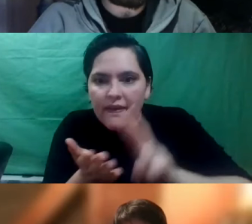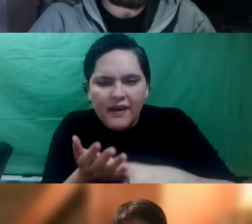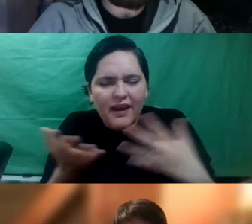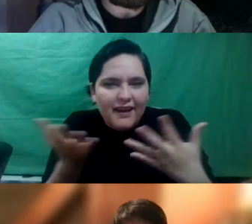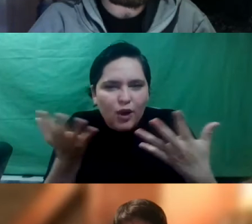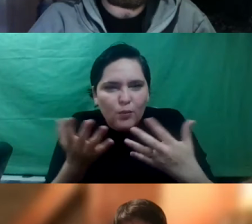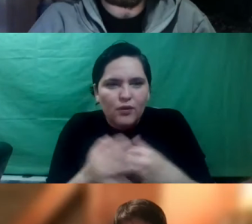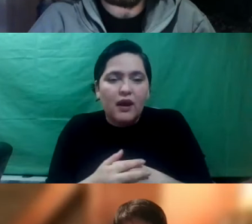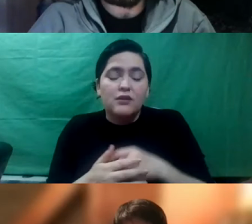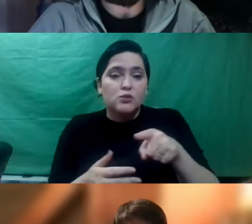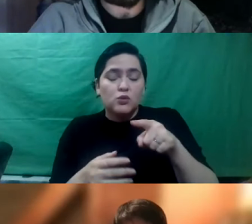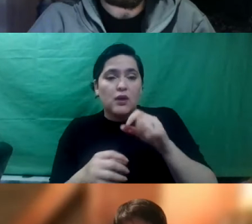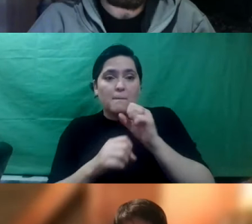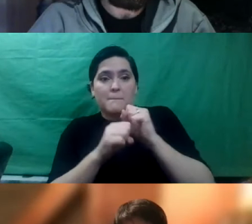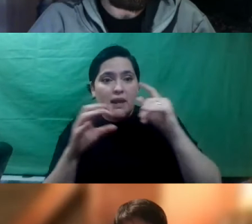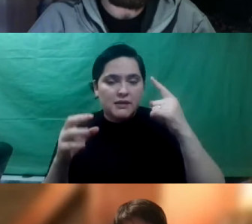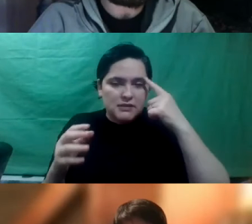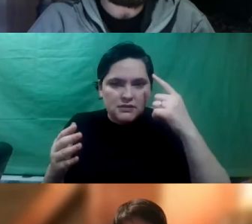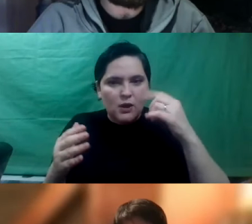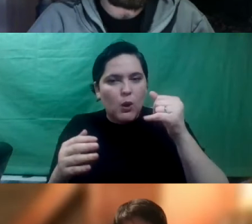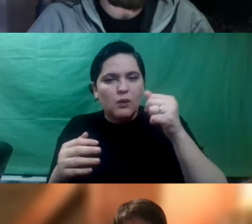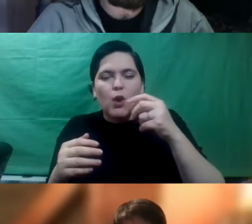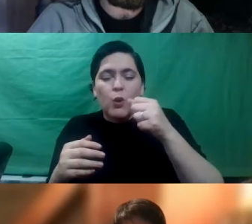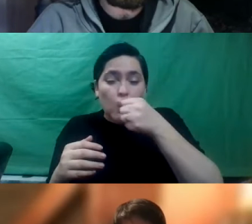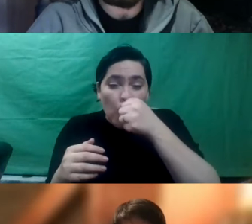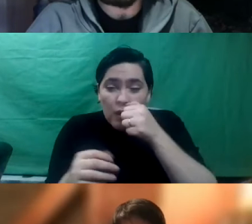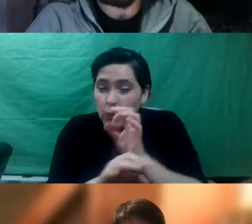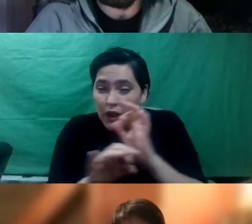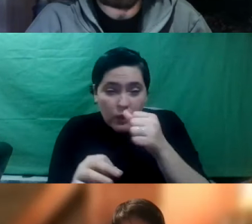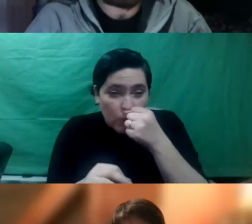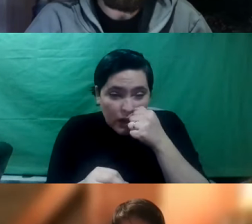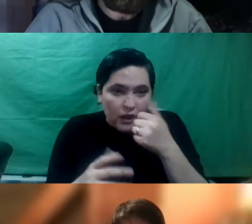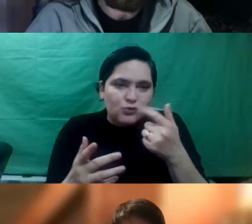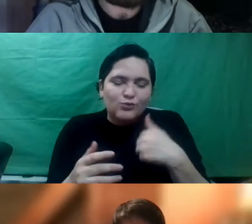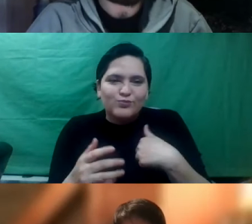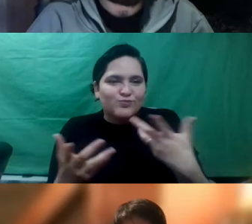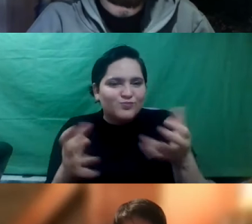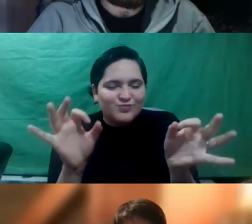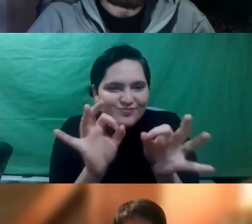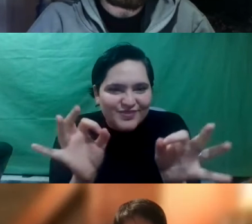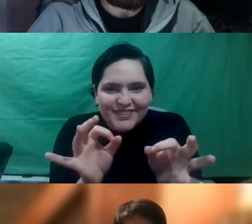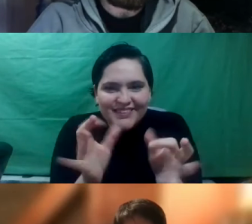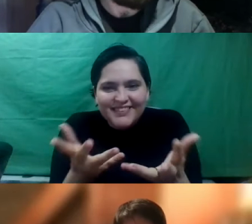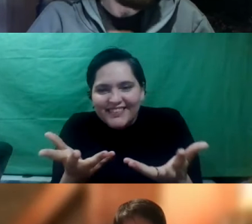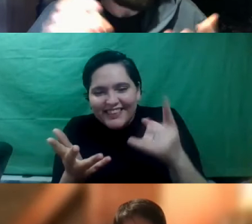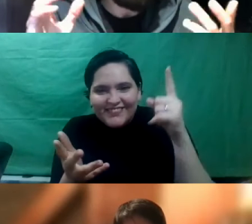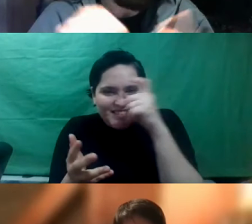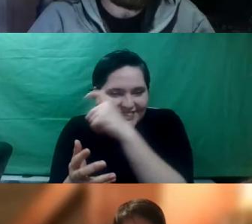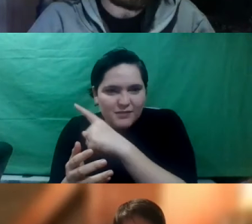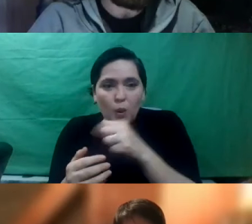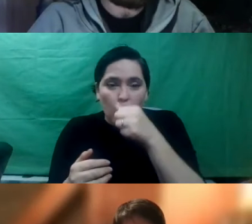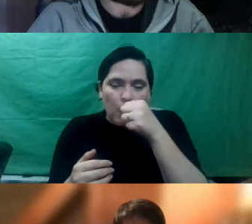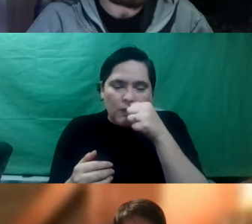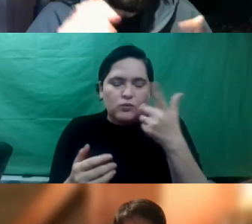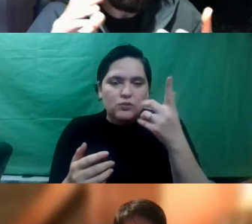si es que no has tenido experiencia con psicodélicos de estados no ordinarios de conciencia, es difícil como que alguien te lo explique, pero de alguna manera hay bastantes